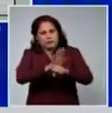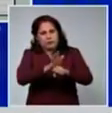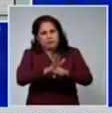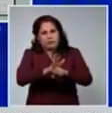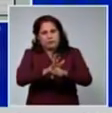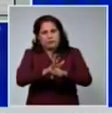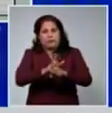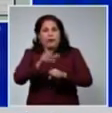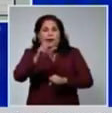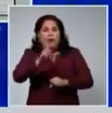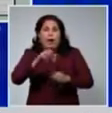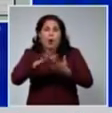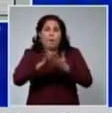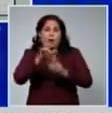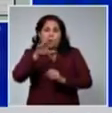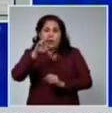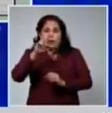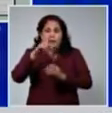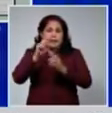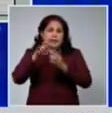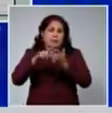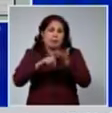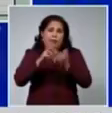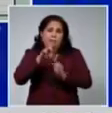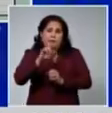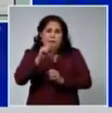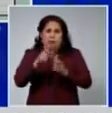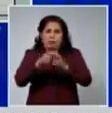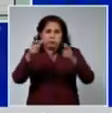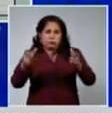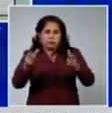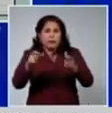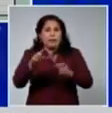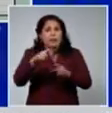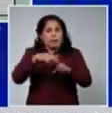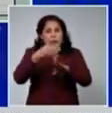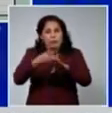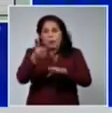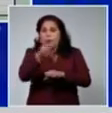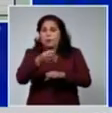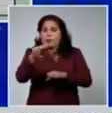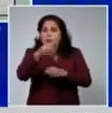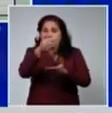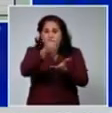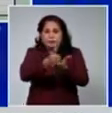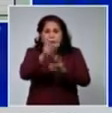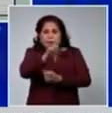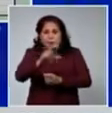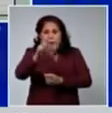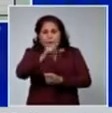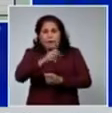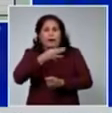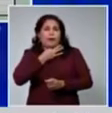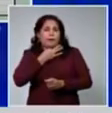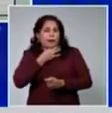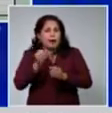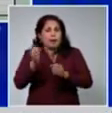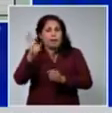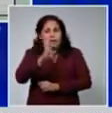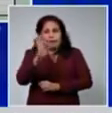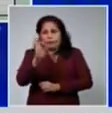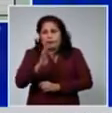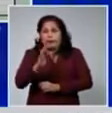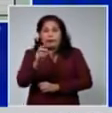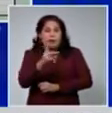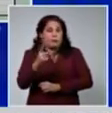de céspedes con la casa más delgada le sigue el municipio cabecera general la florida son los